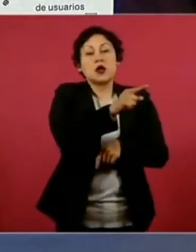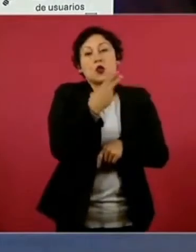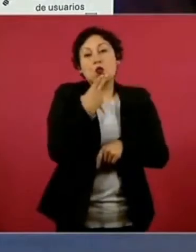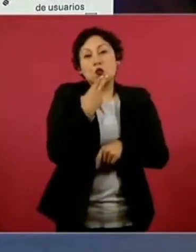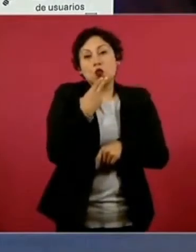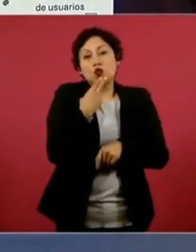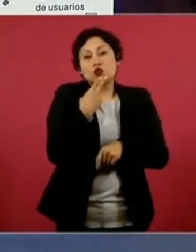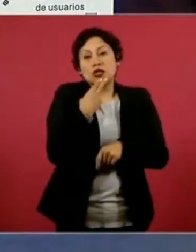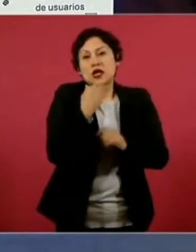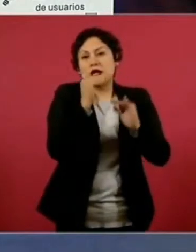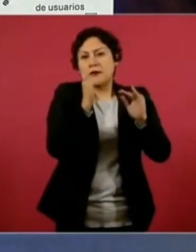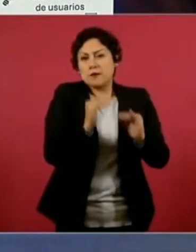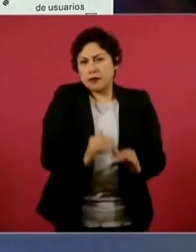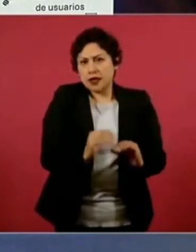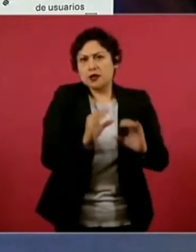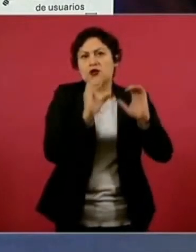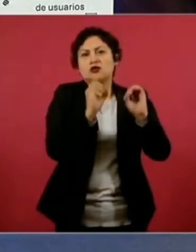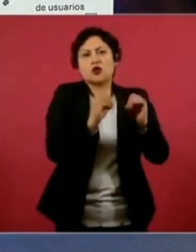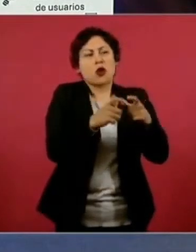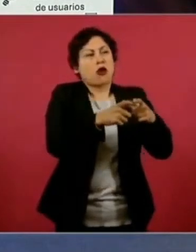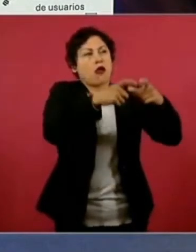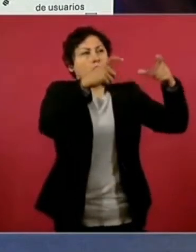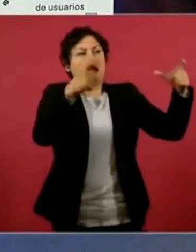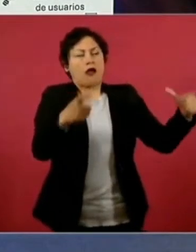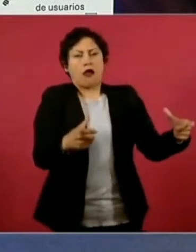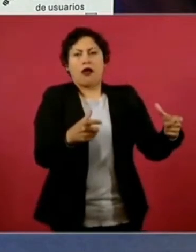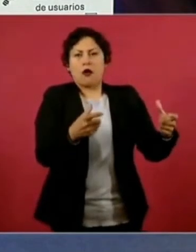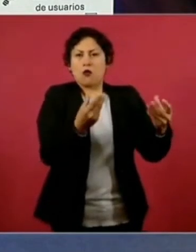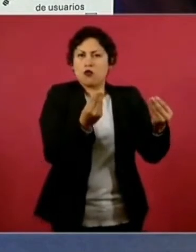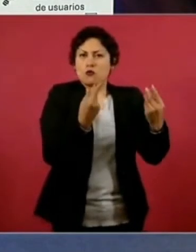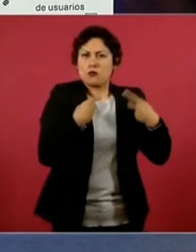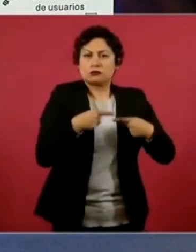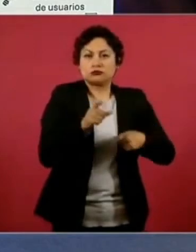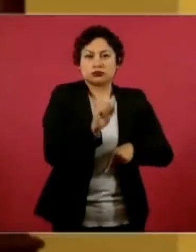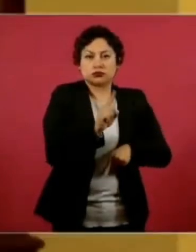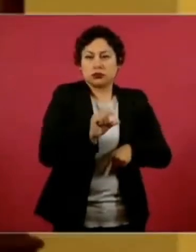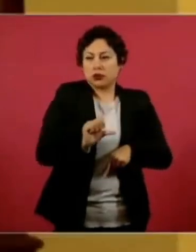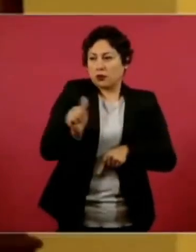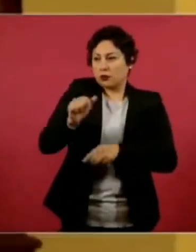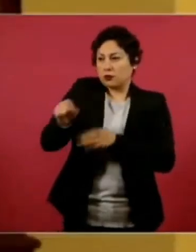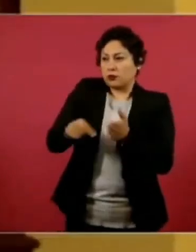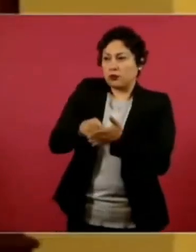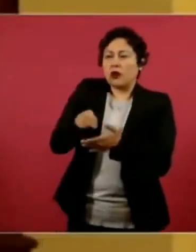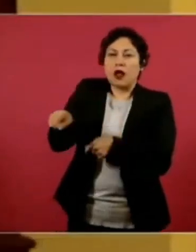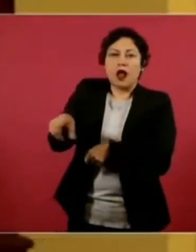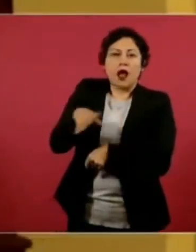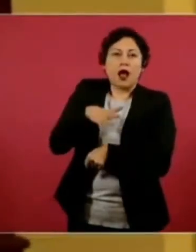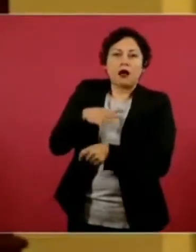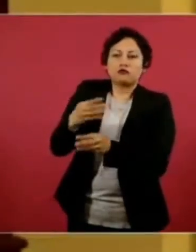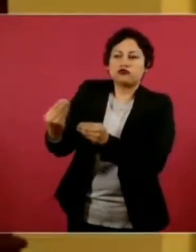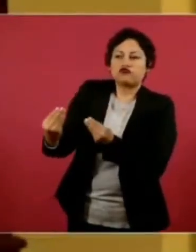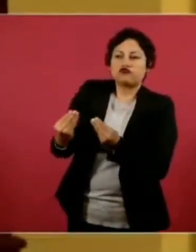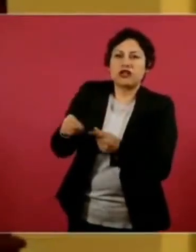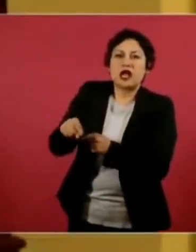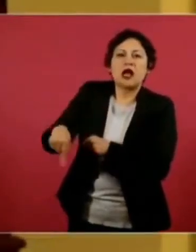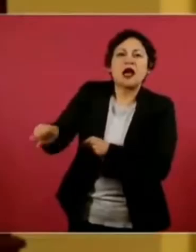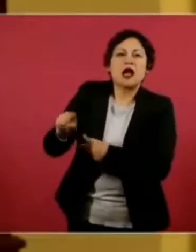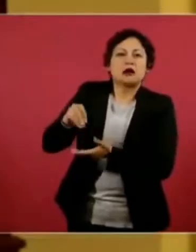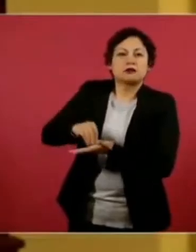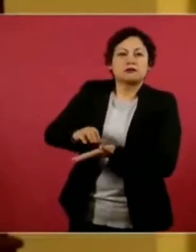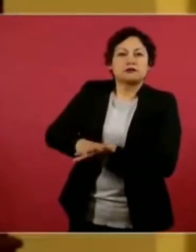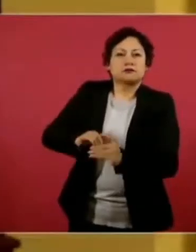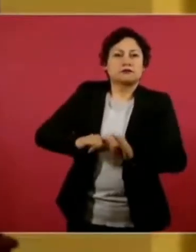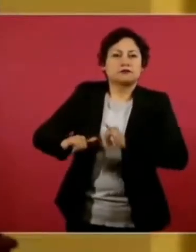situación poblacional que tenemos en el resto de las zonas geográficas del país. De tal manera que la red se tiene